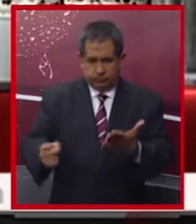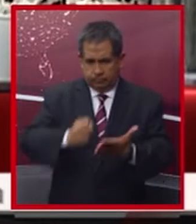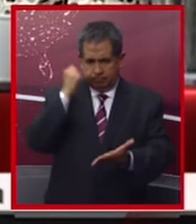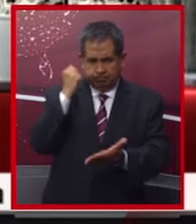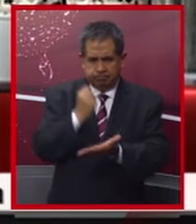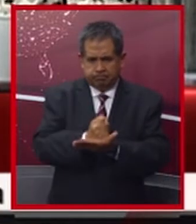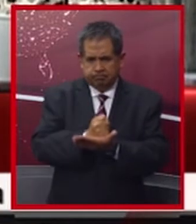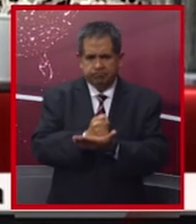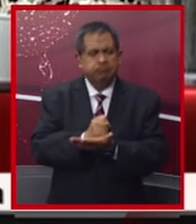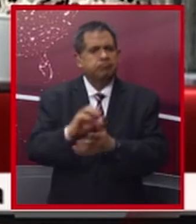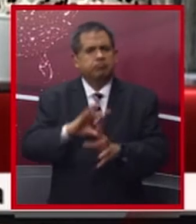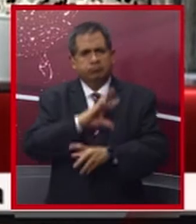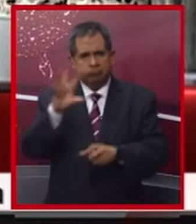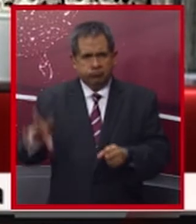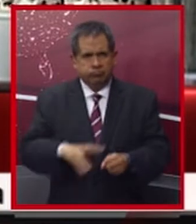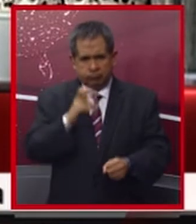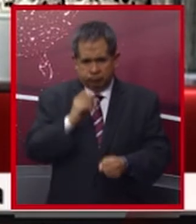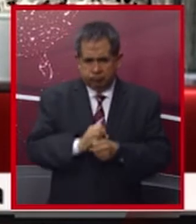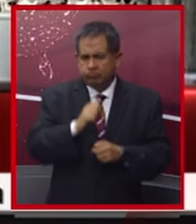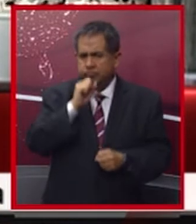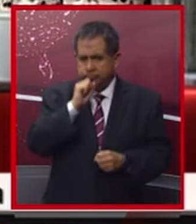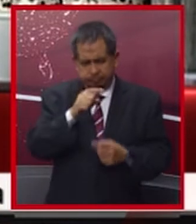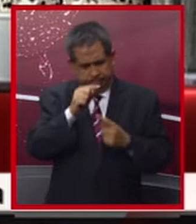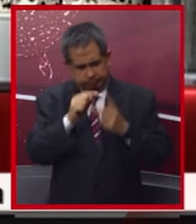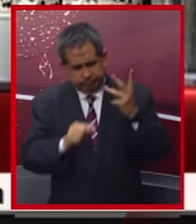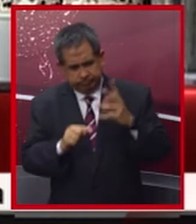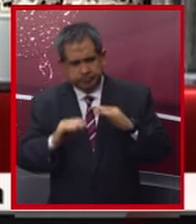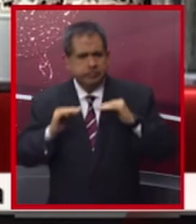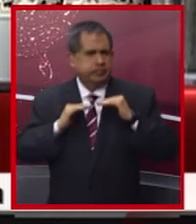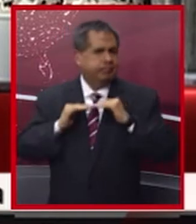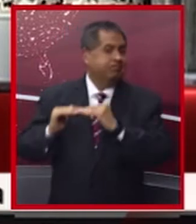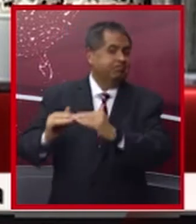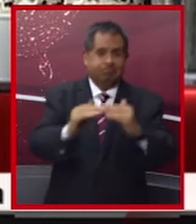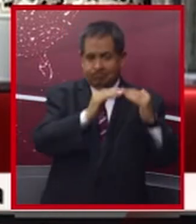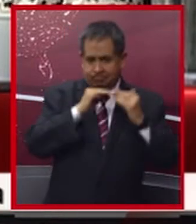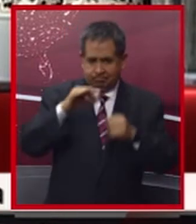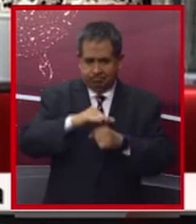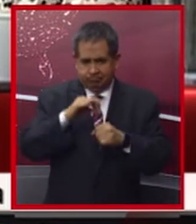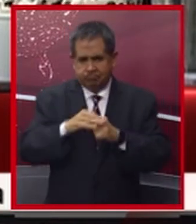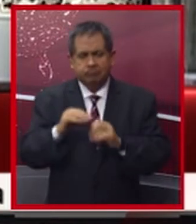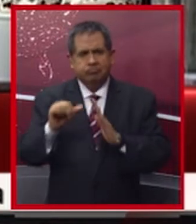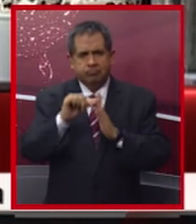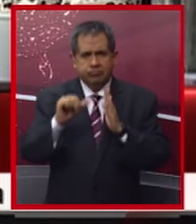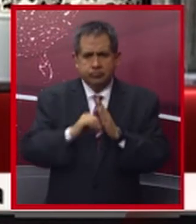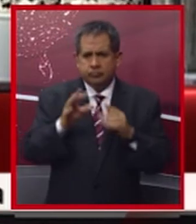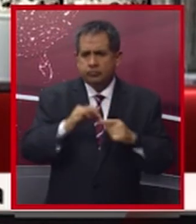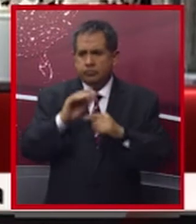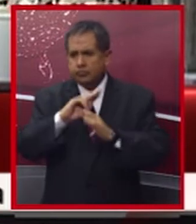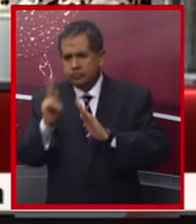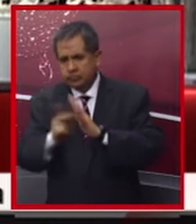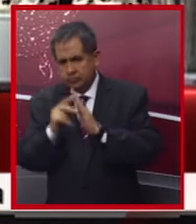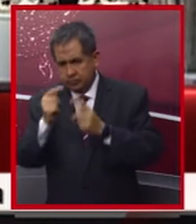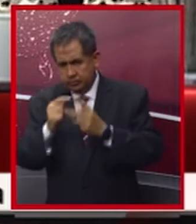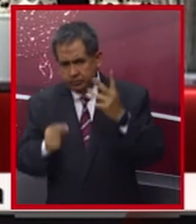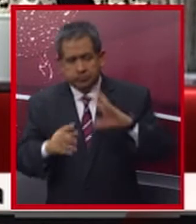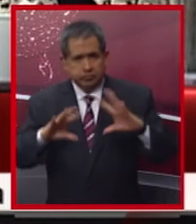Aprobado en lo general y en lo particular por unanimidad en los artículos no reservados